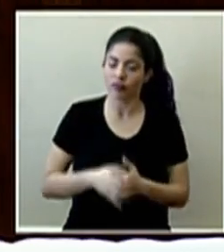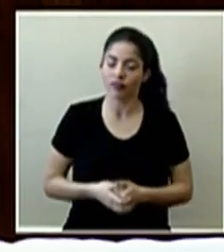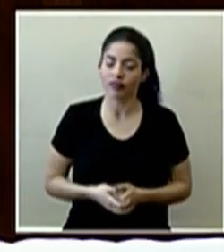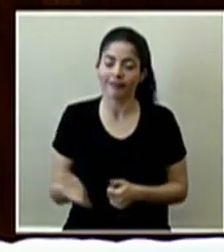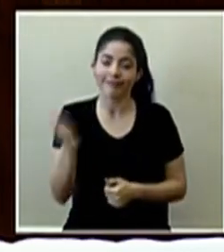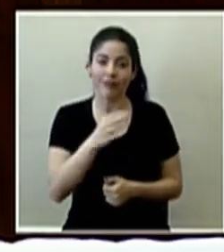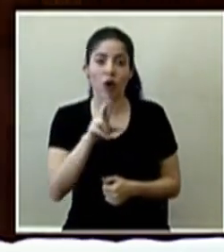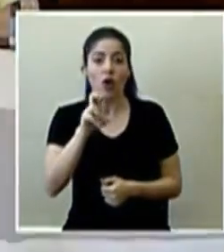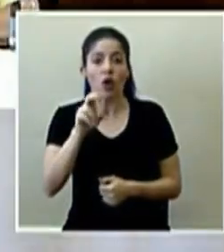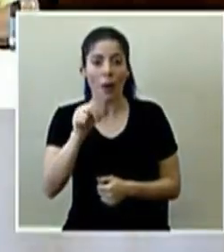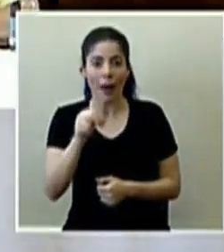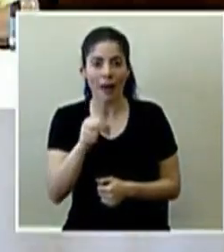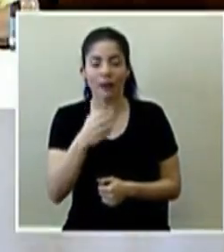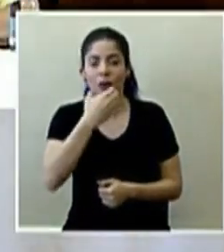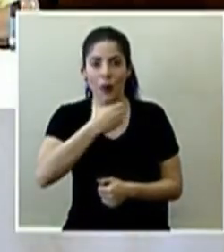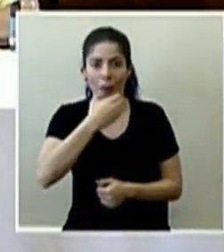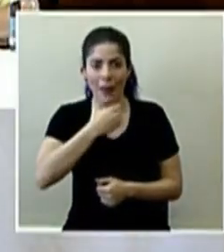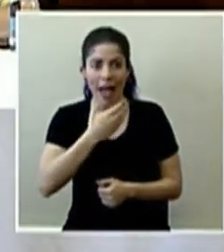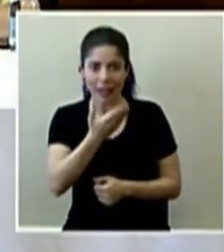su mensaje.